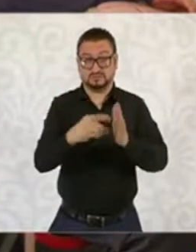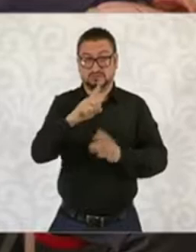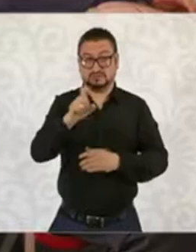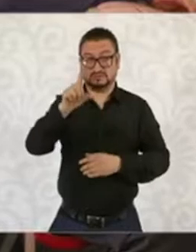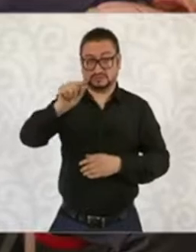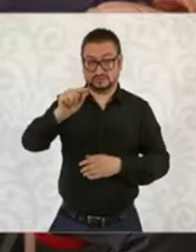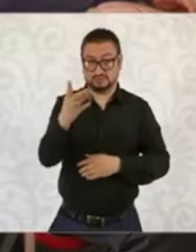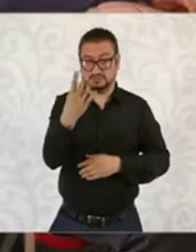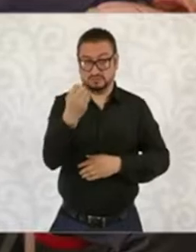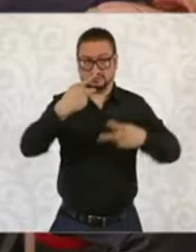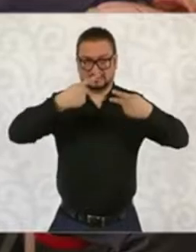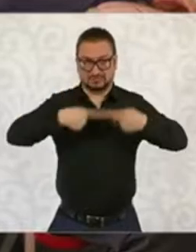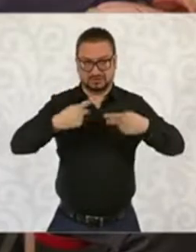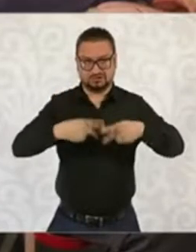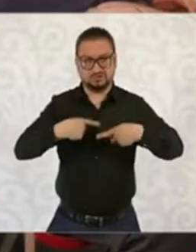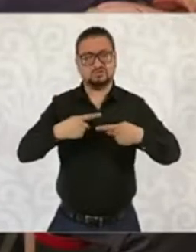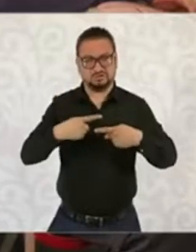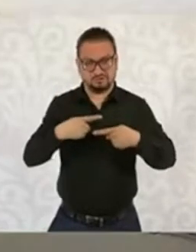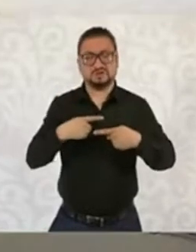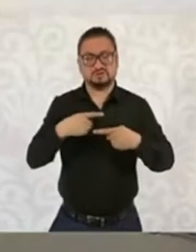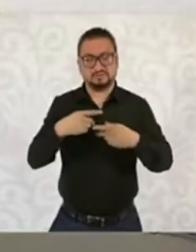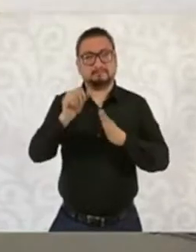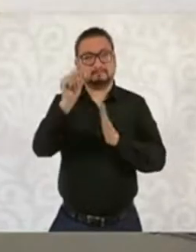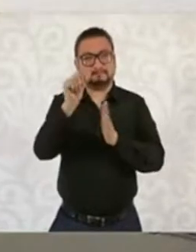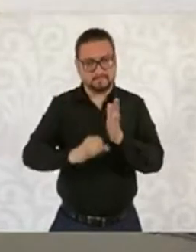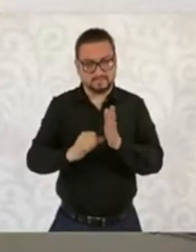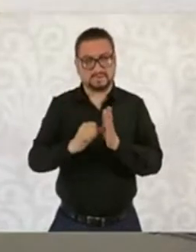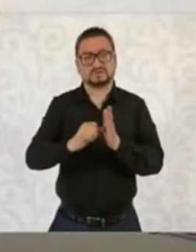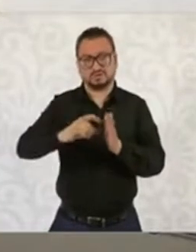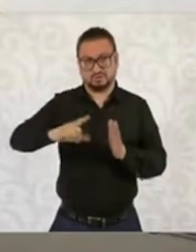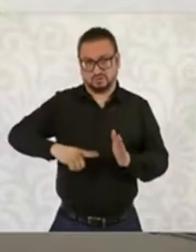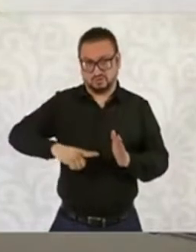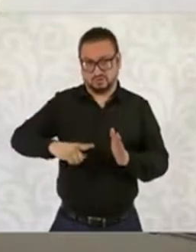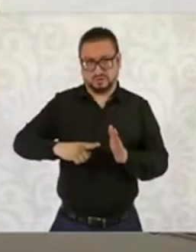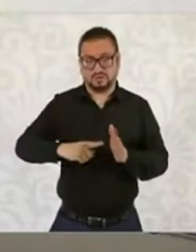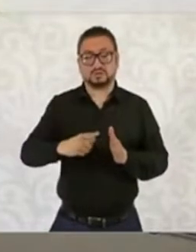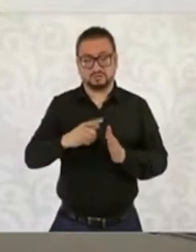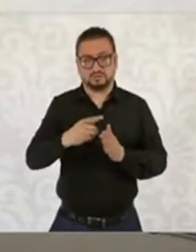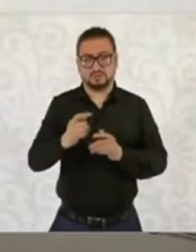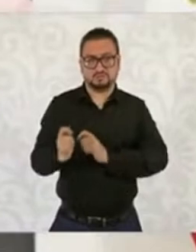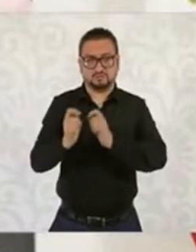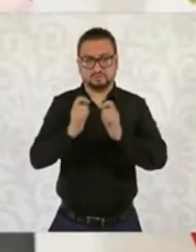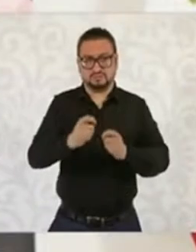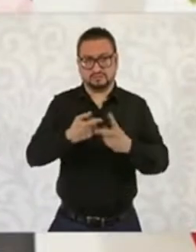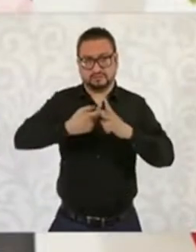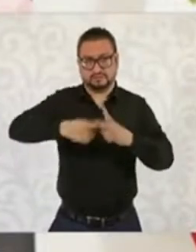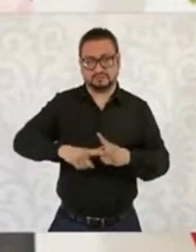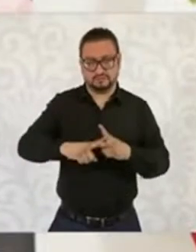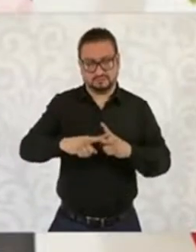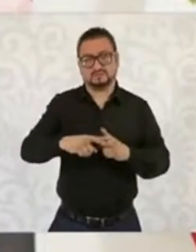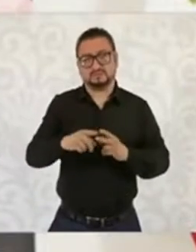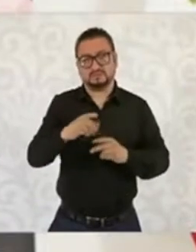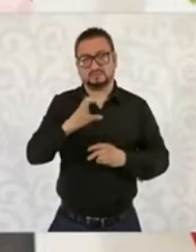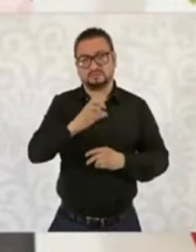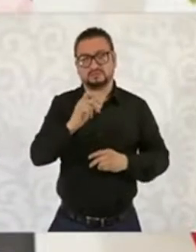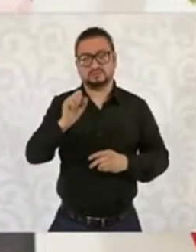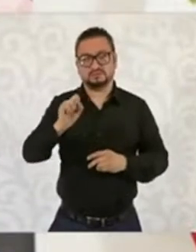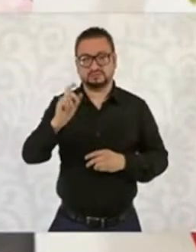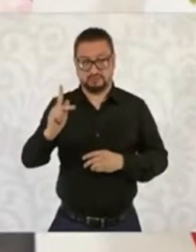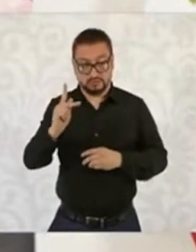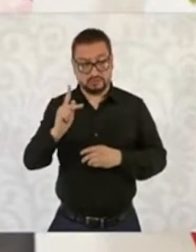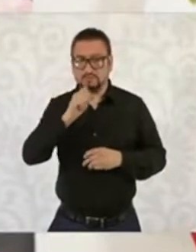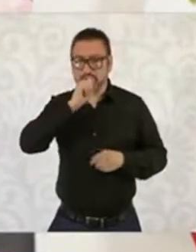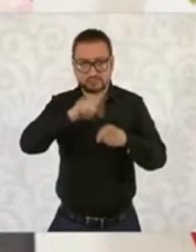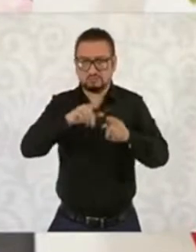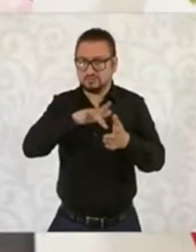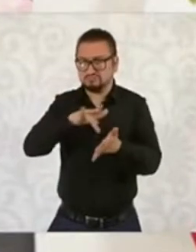162,179 personas han sido en los meses que corresponden al gobierno de nuestra presidenta, la doctora Claudia Sheinbaum, con ello también contribuyendo